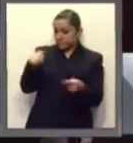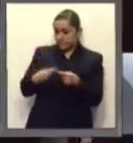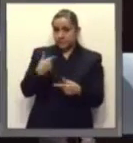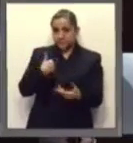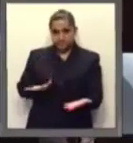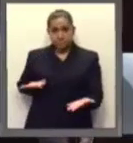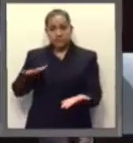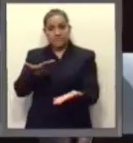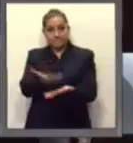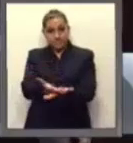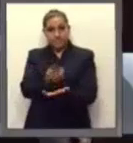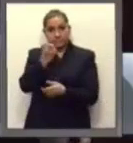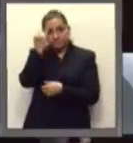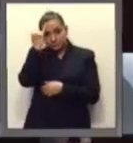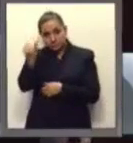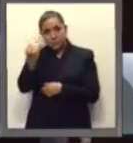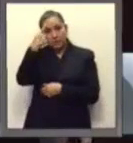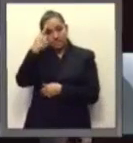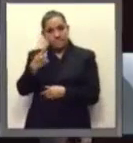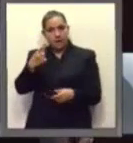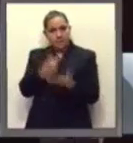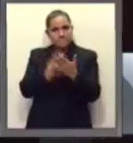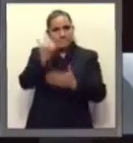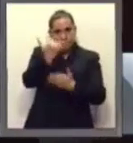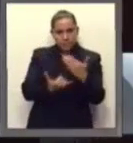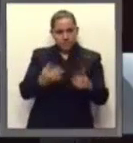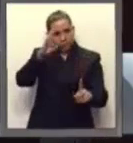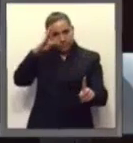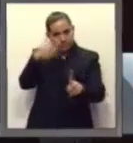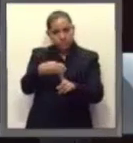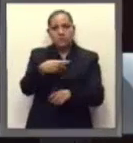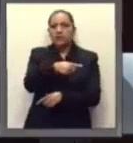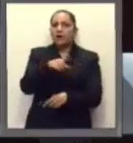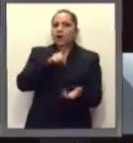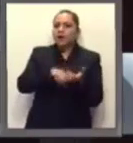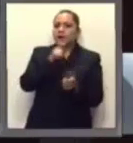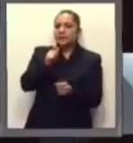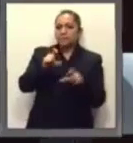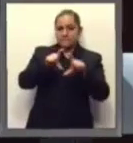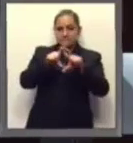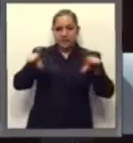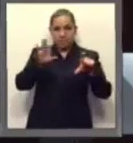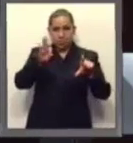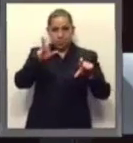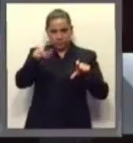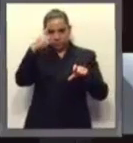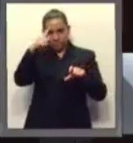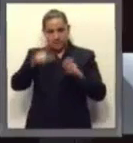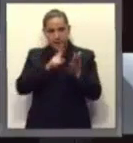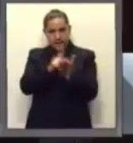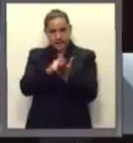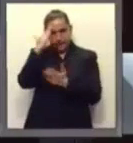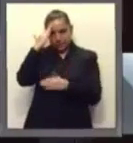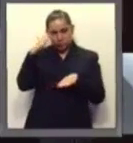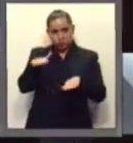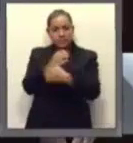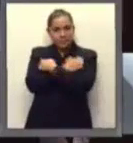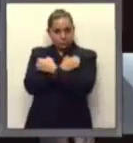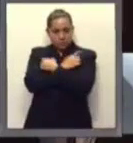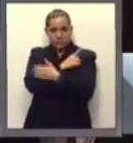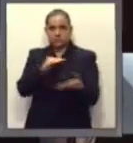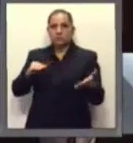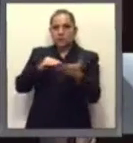siguiente iniciativa con proyecto de decreto por el que se adiciona un párrafo tercero al artículo 48 de la Ley General de Educación en materia